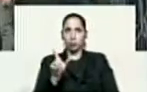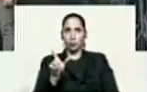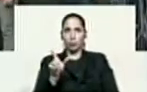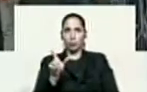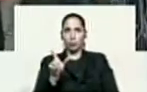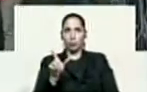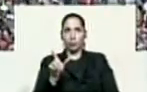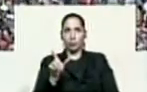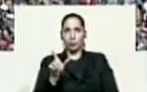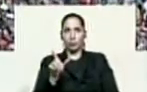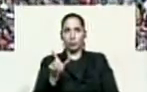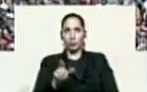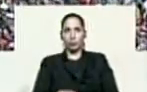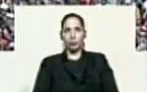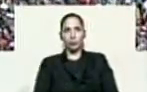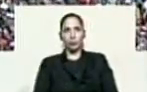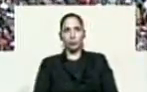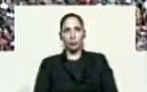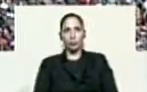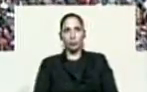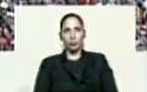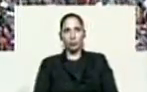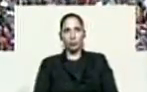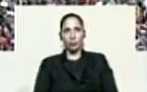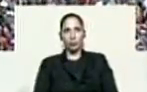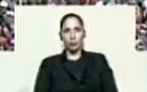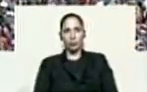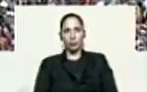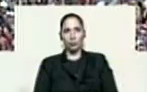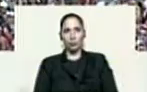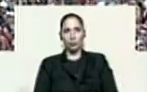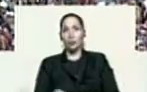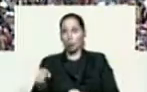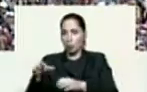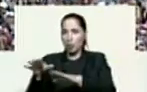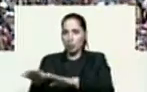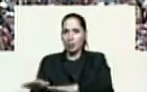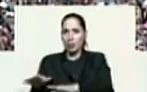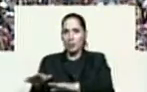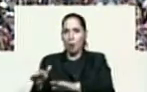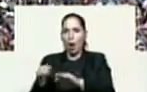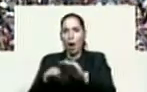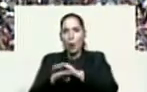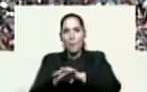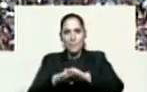Venezuela. Nos rendimos a los pies de la juventud del Partido Socialista Unido de Venezuela.